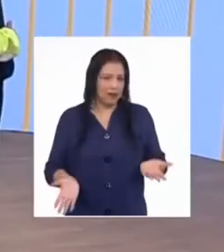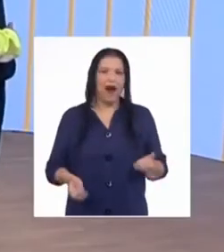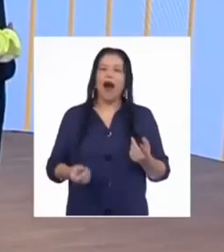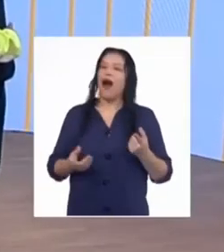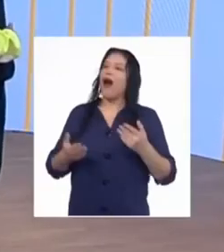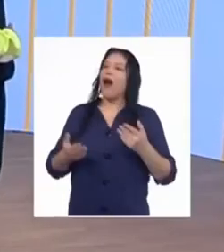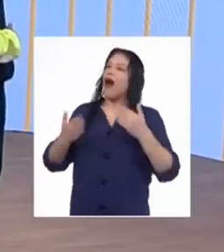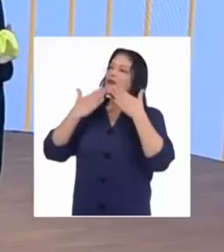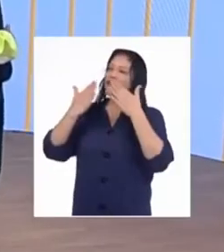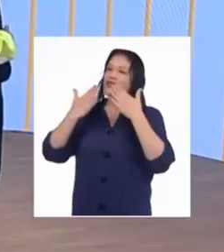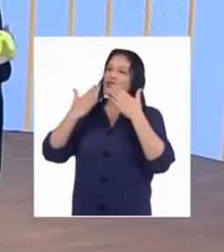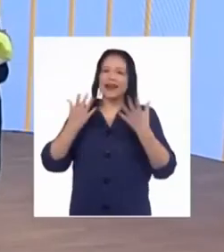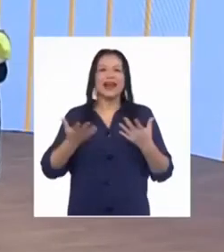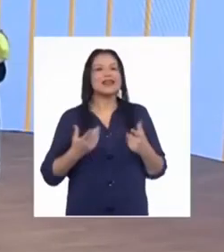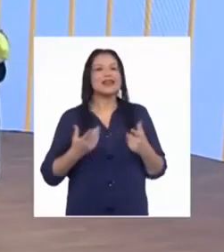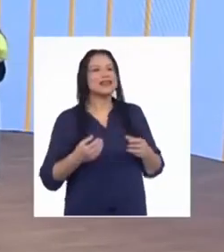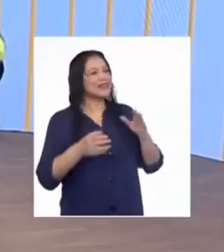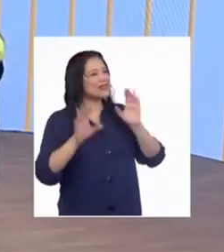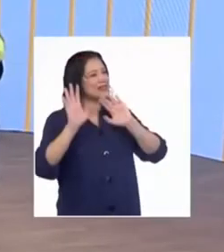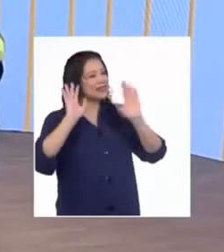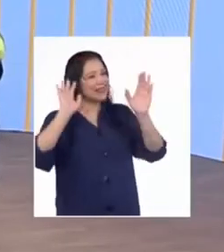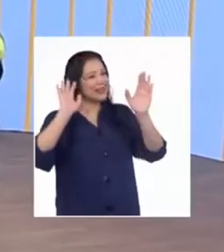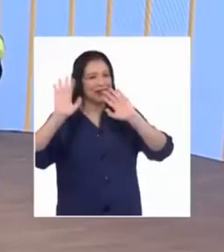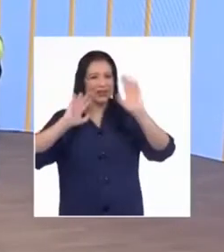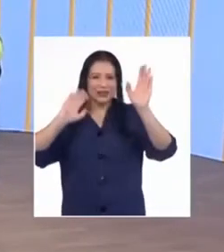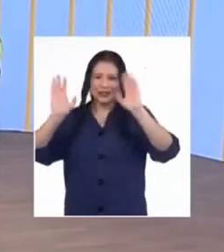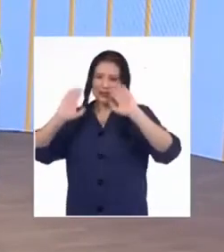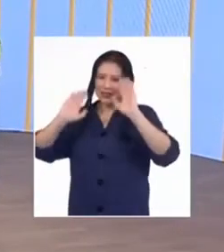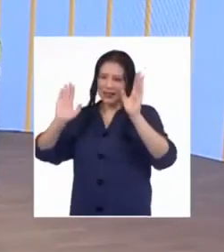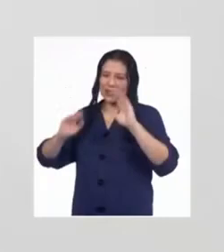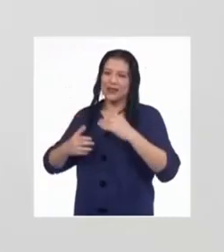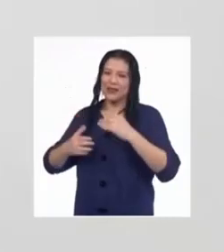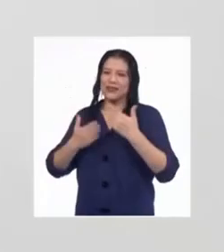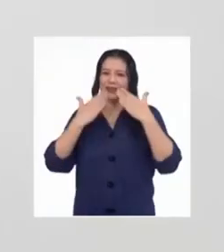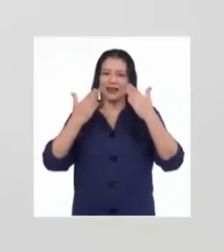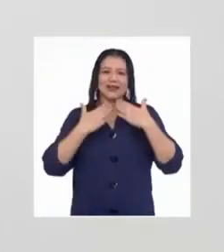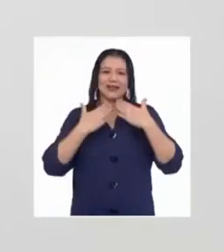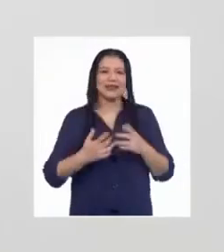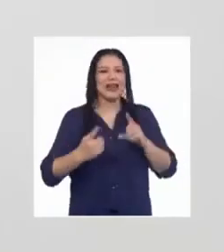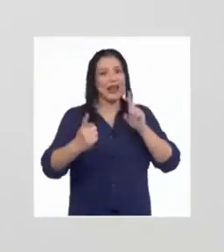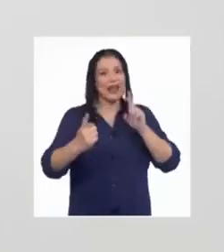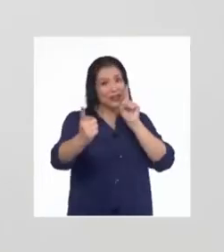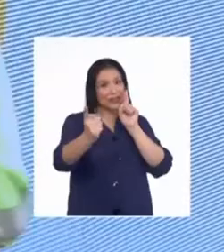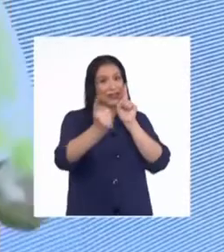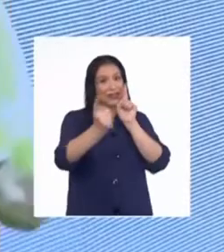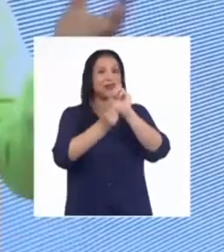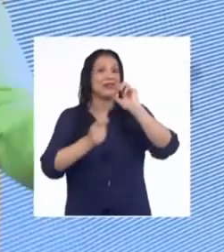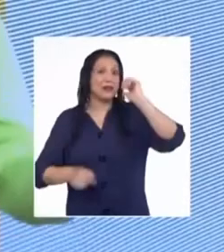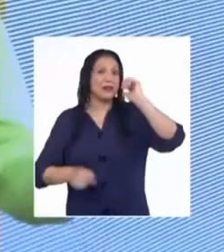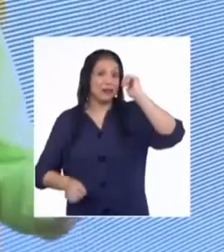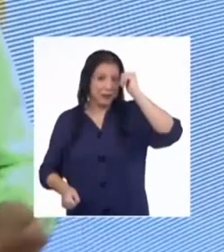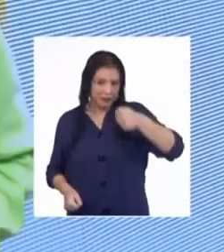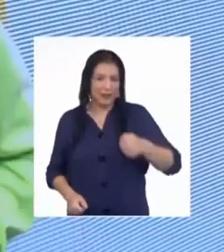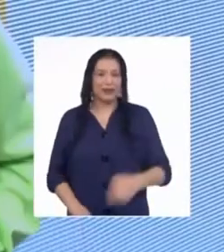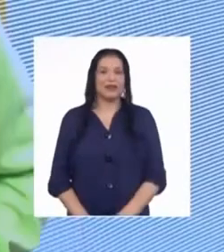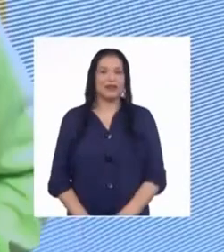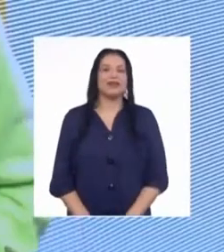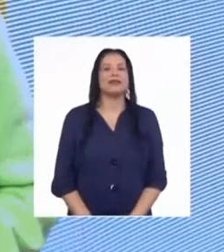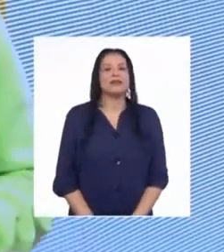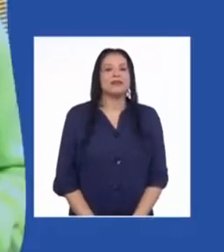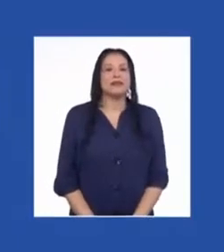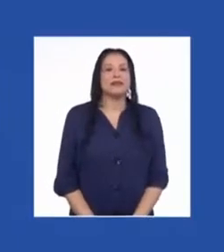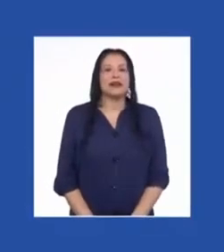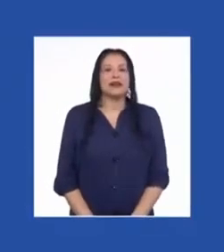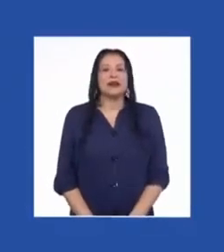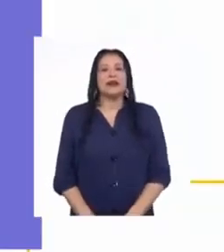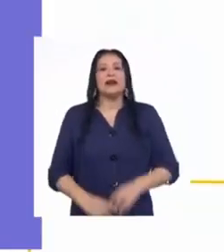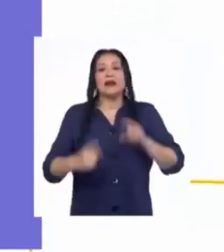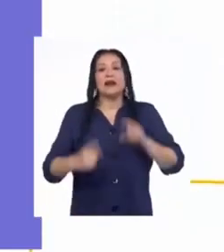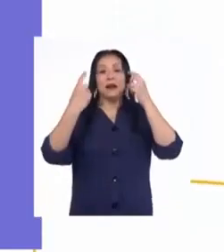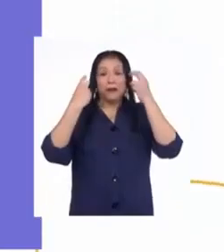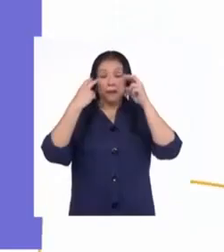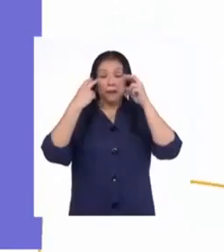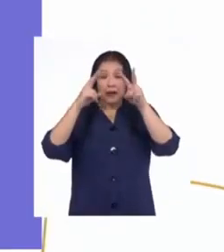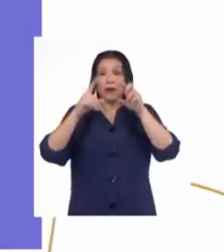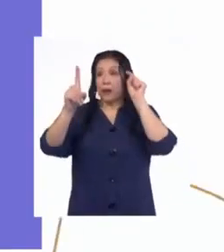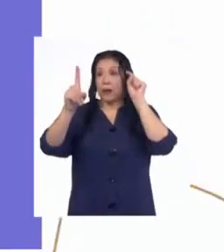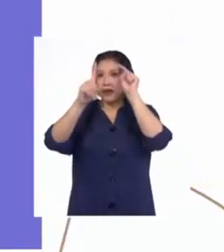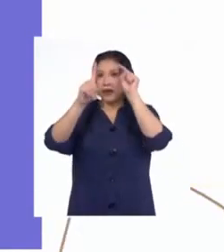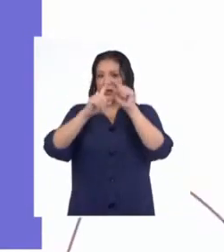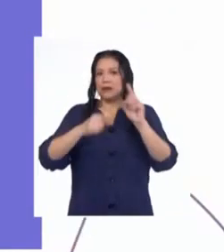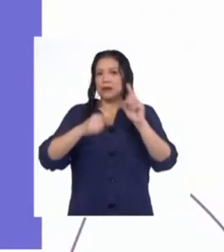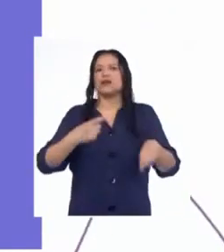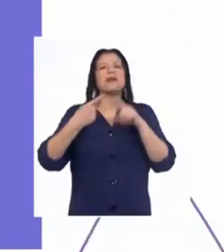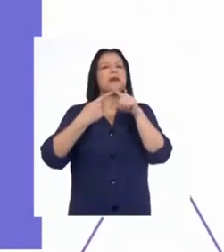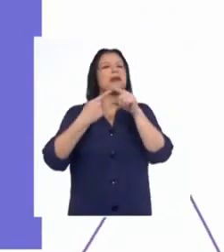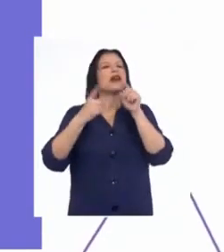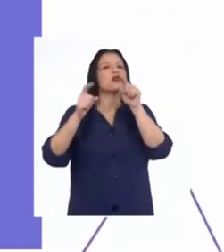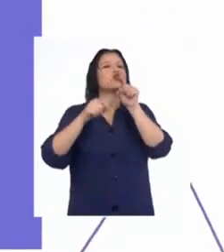gracias, profesora. Chao, profe. Gracias. Nos vemos mañana. Vamos entonces con los retos. El primer reto